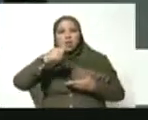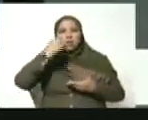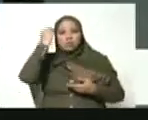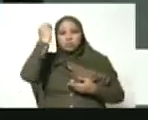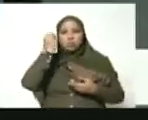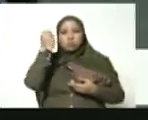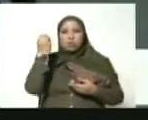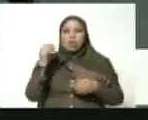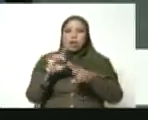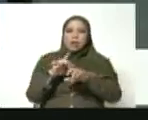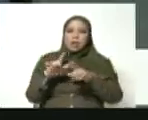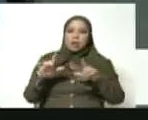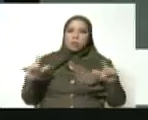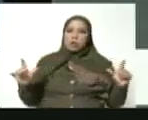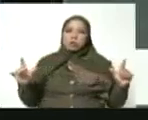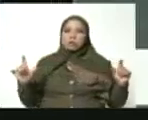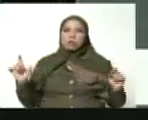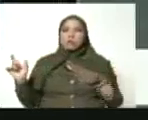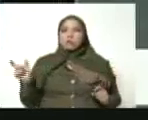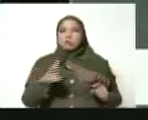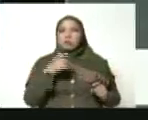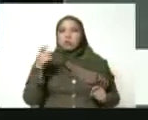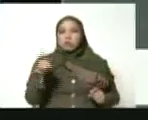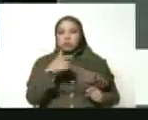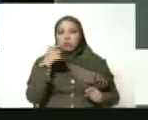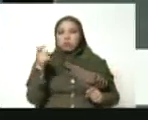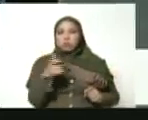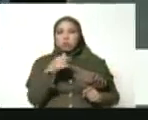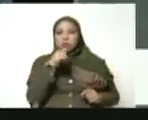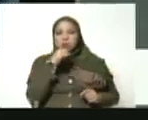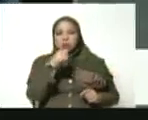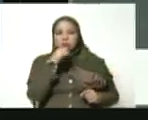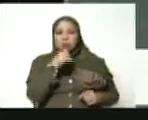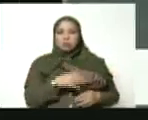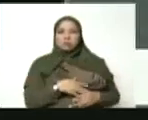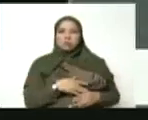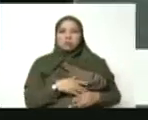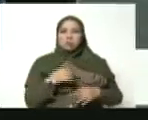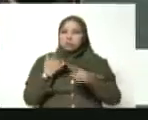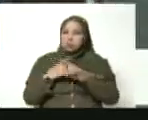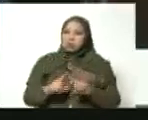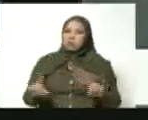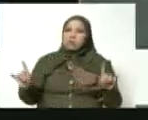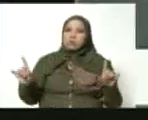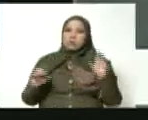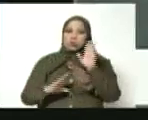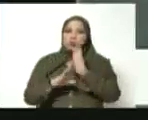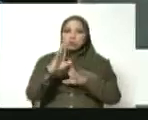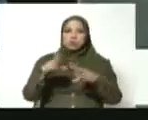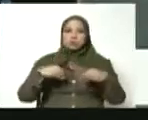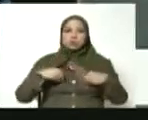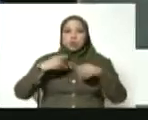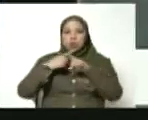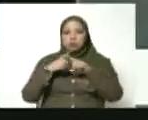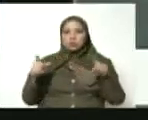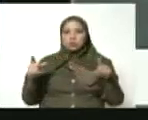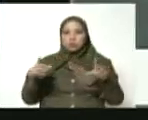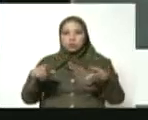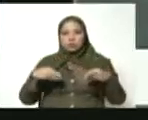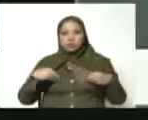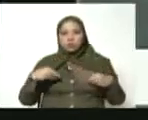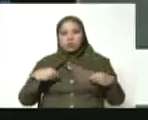en el lenguaje mismo y esa búsqueda de espacios para la alteridad, para el reconocimiento del otro, para el